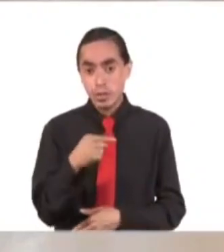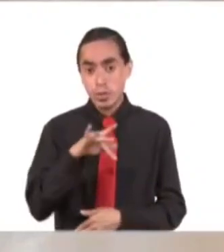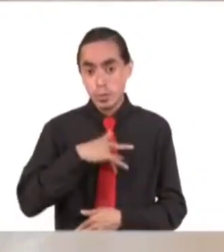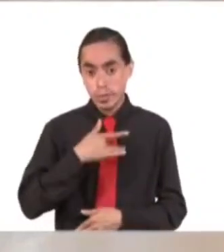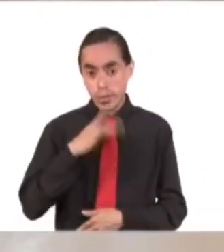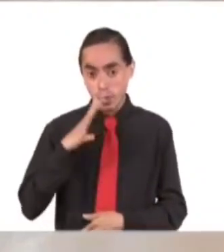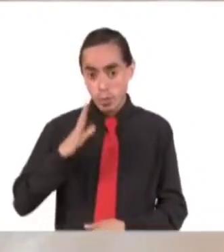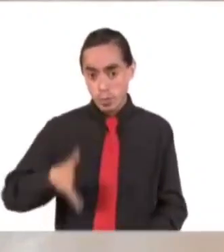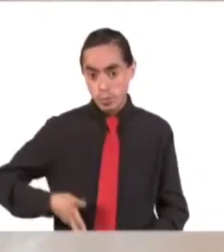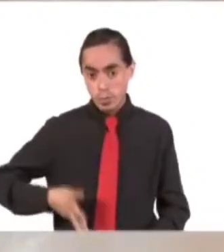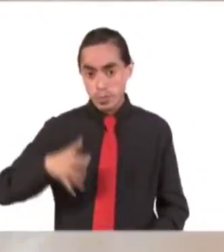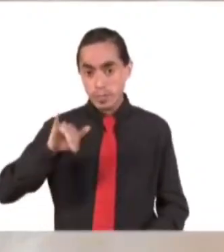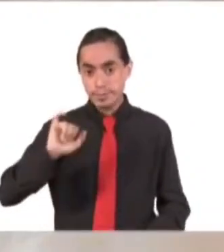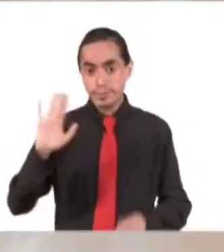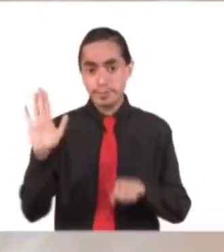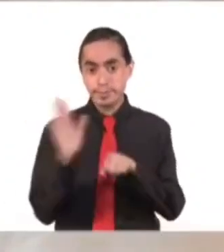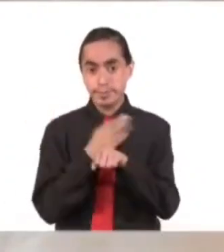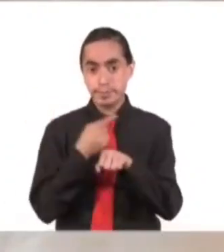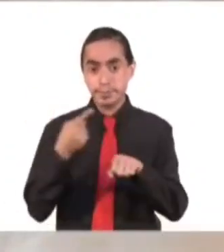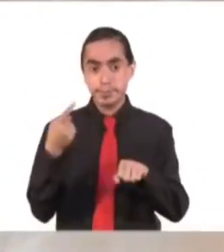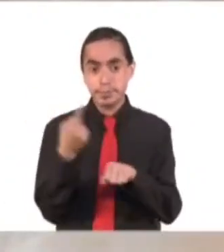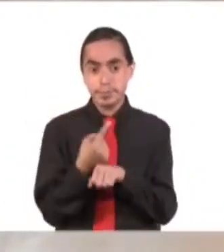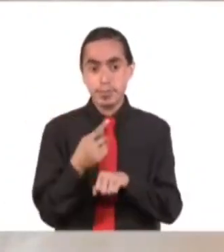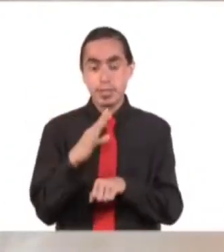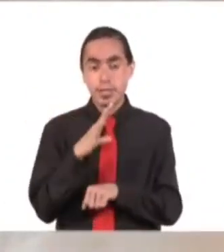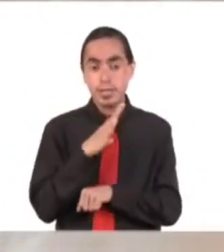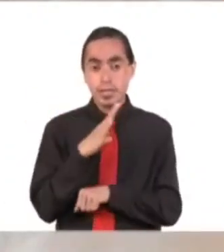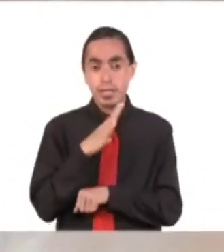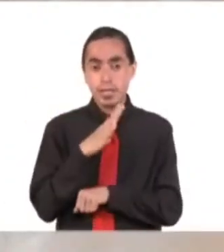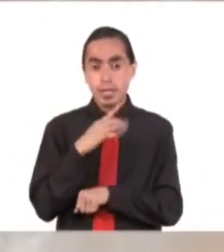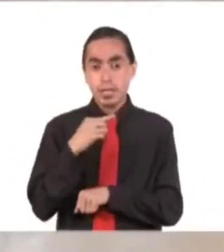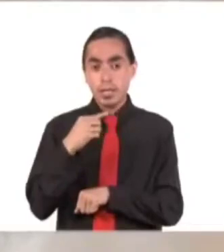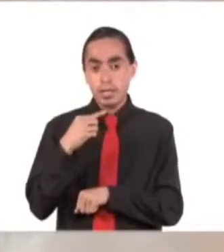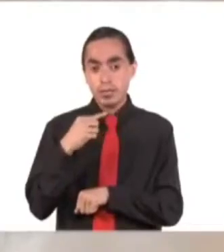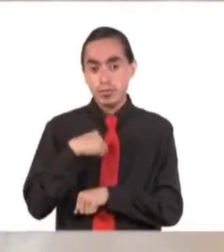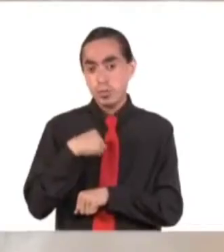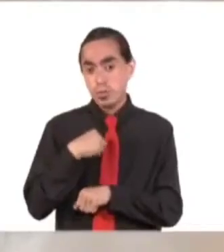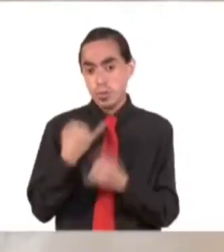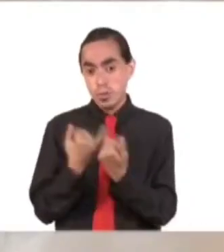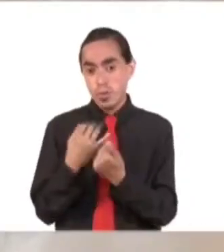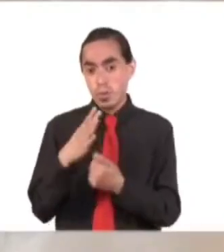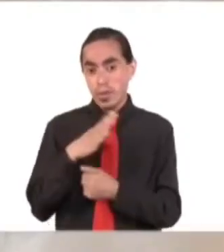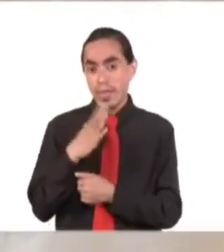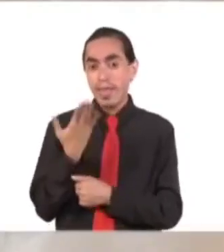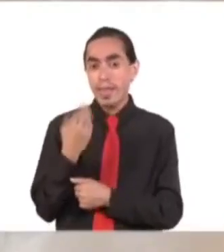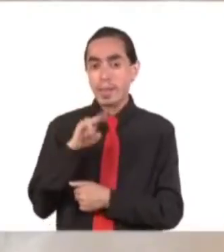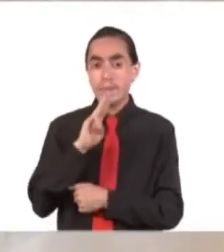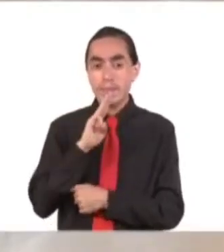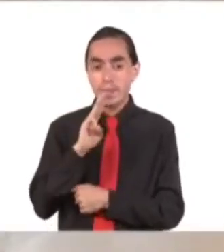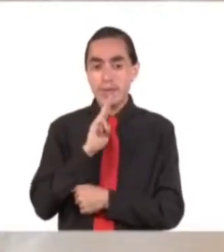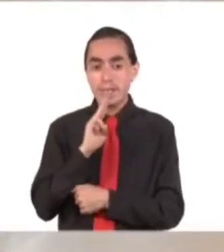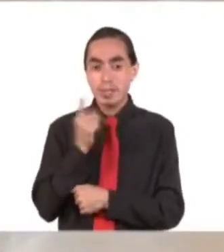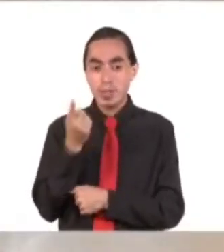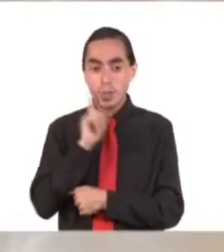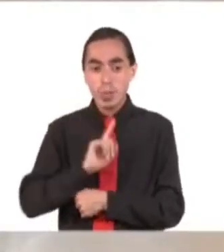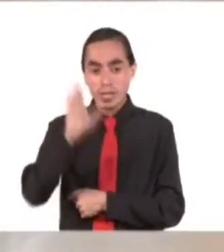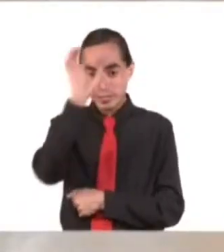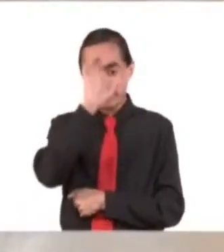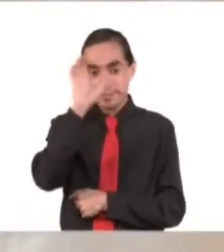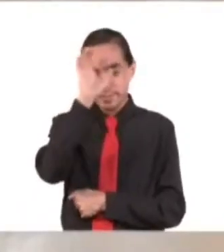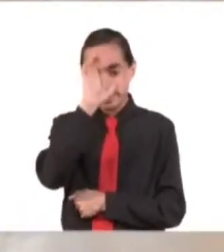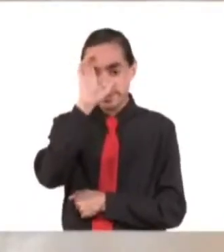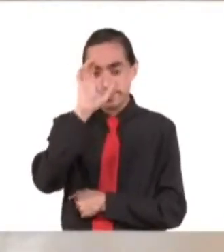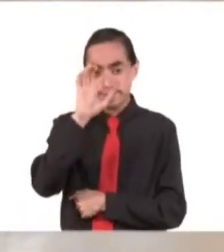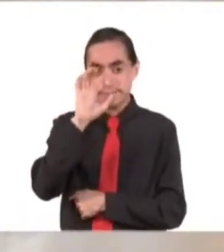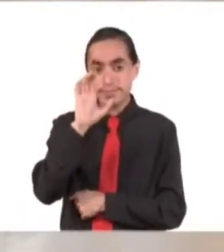día de hoy, porque yo vengo de una mujer científica, mi madre que es Ani Pardo, y el día de